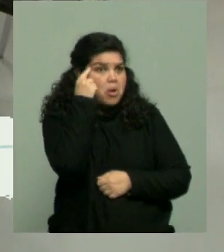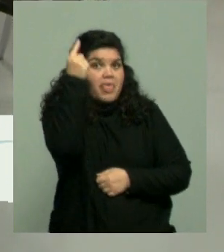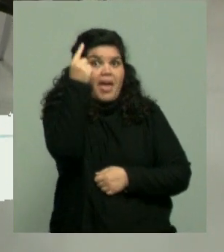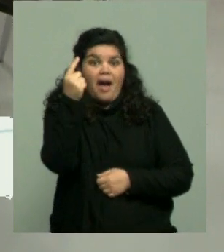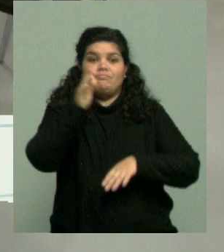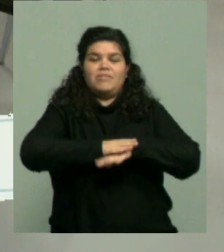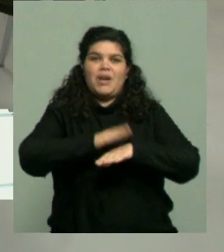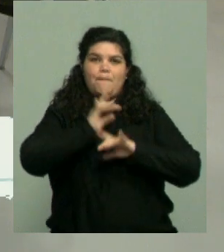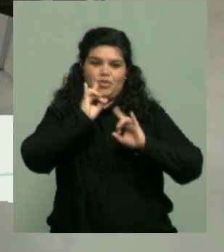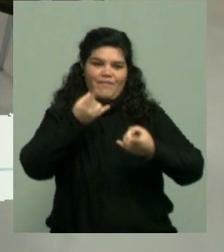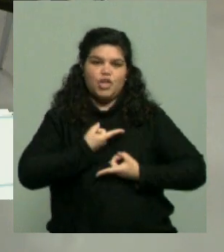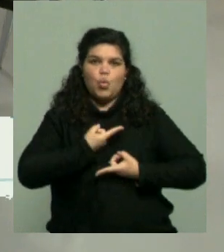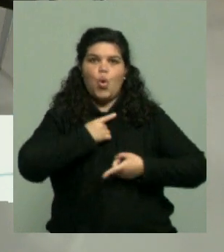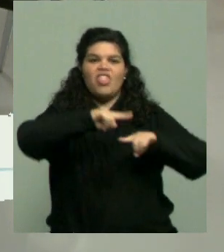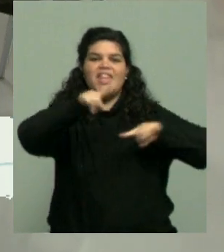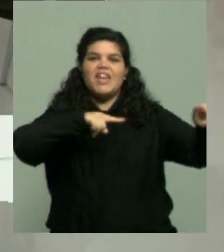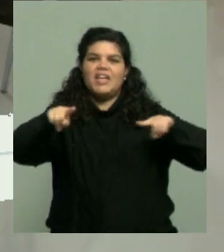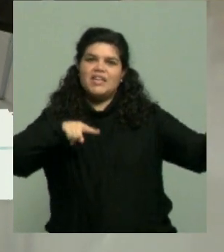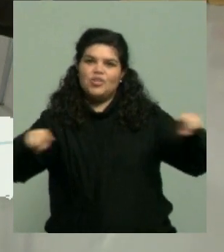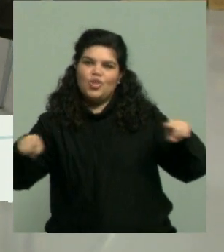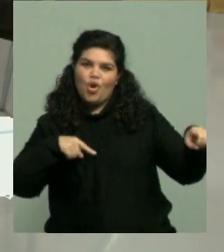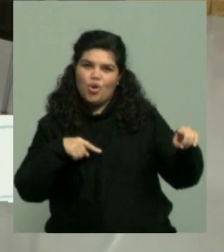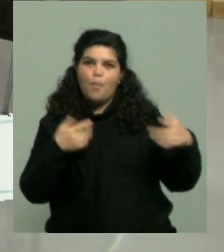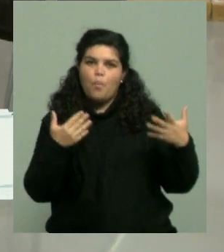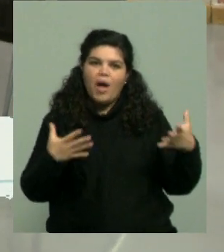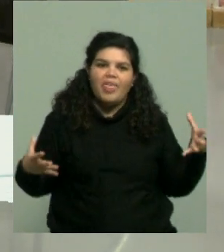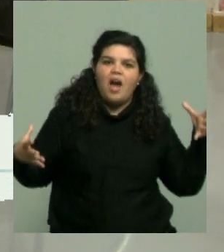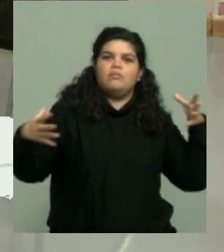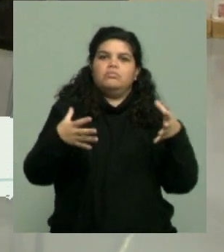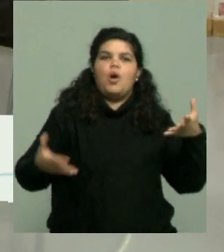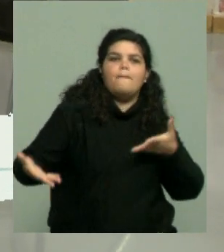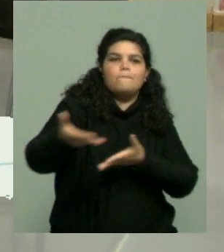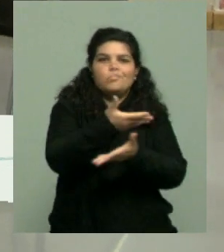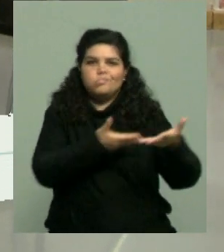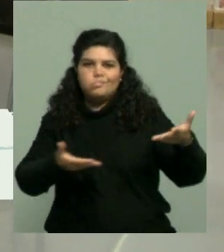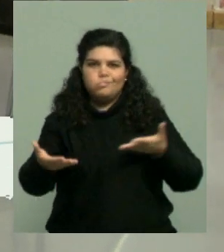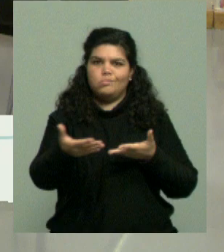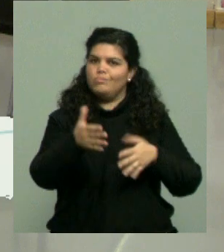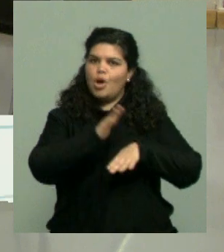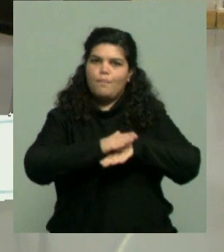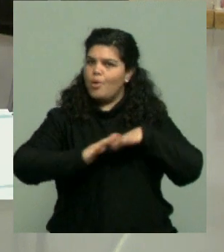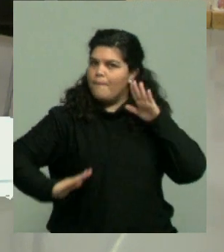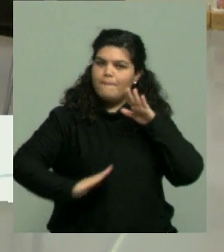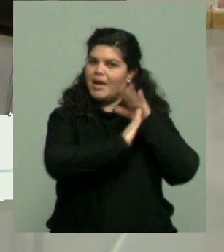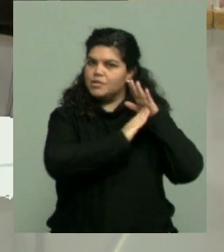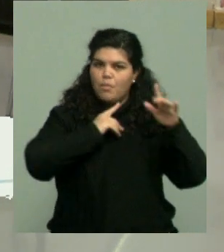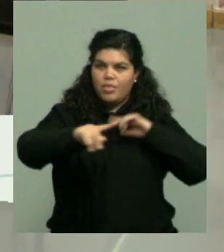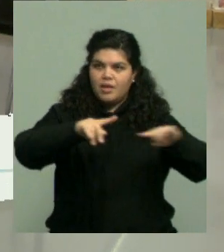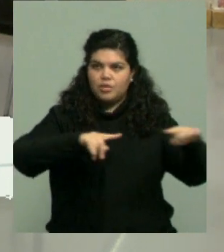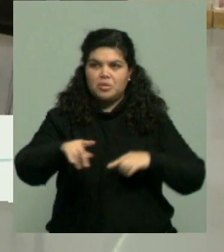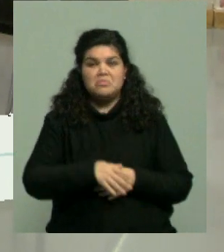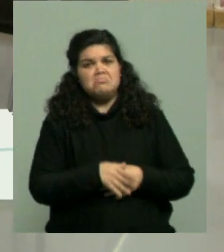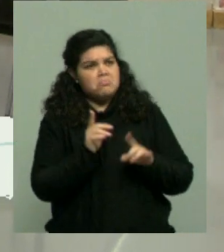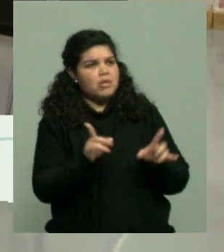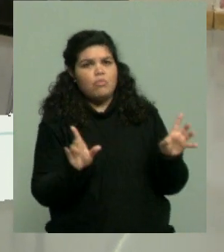entiende que es el que sabe cómo quiere conceptualmente esa obra. Y pasa que, bueno, todos nosotros, los chicos, las chicas, somos todos